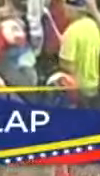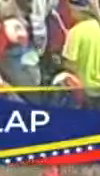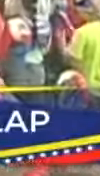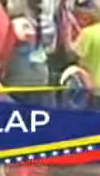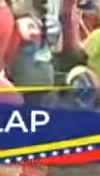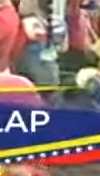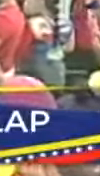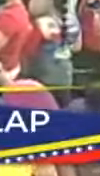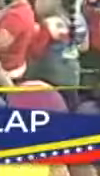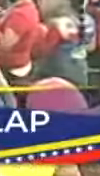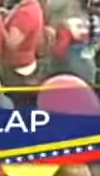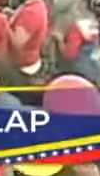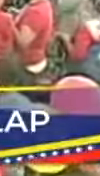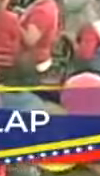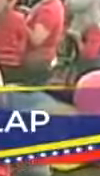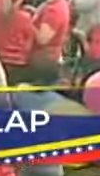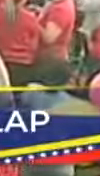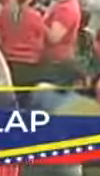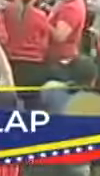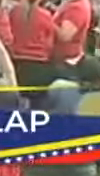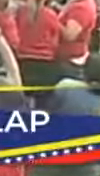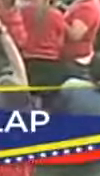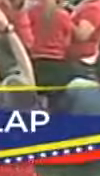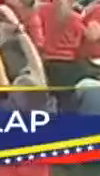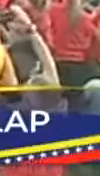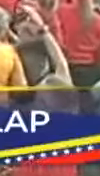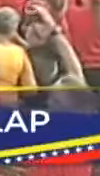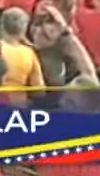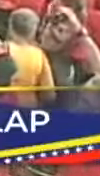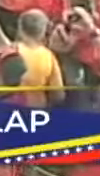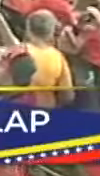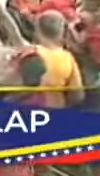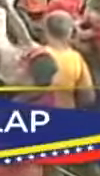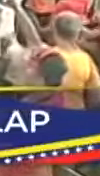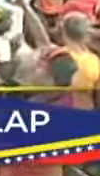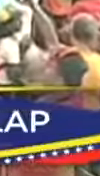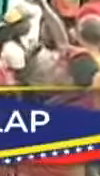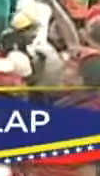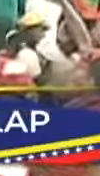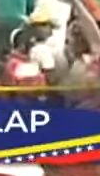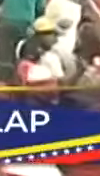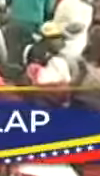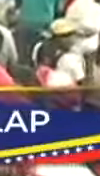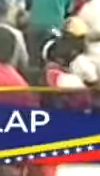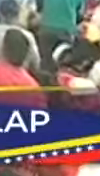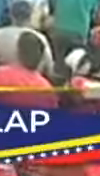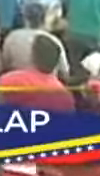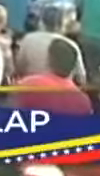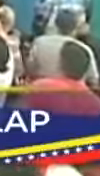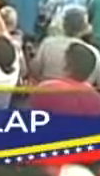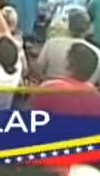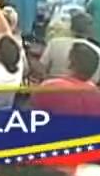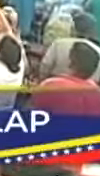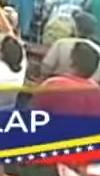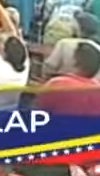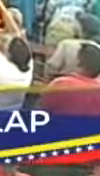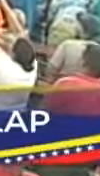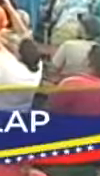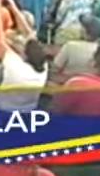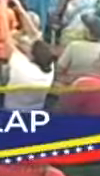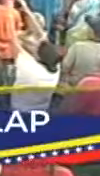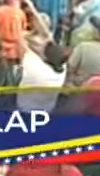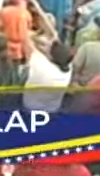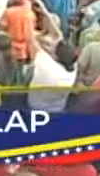Guárico, donde se celebra a esta hora el octavo aniversario de los comités locales de abastecimiento y producción.